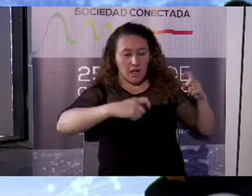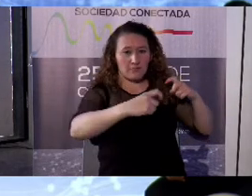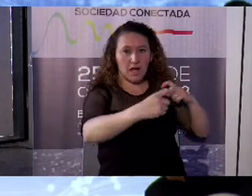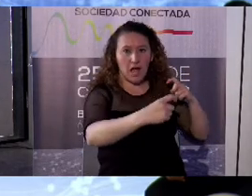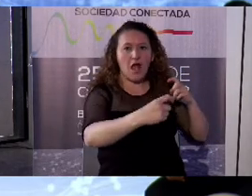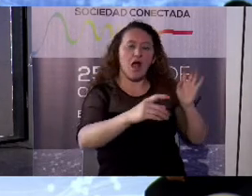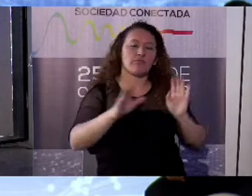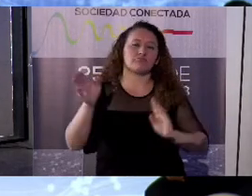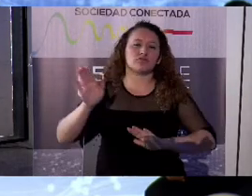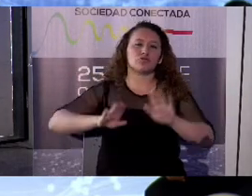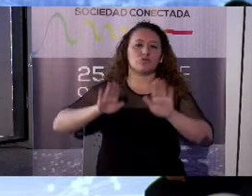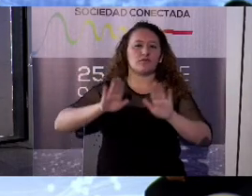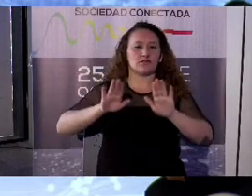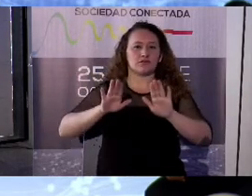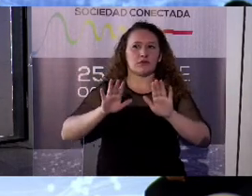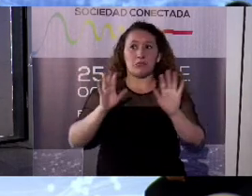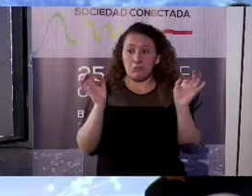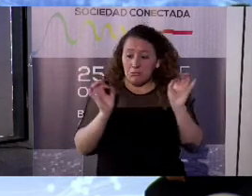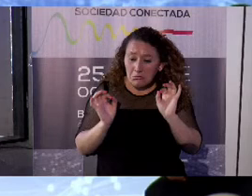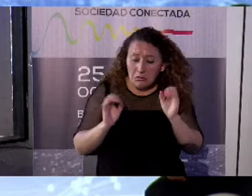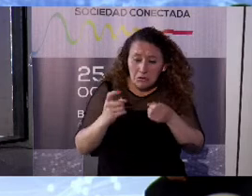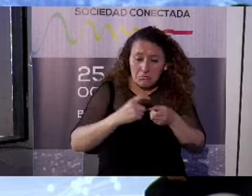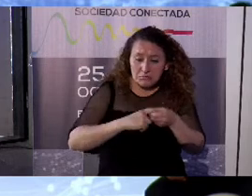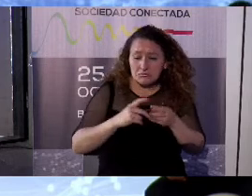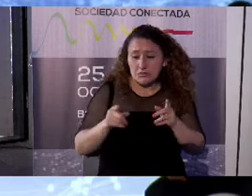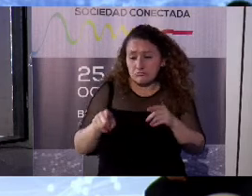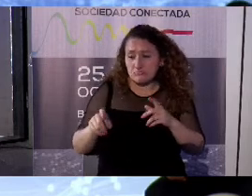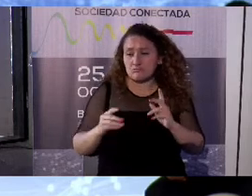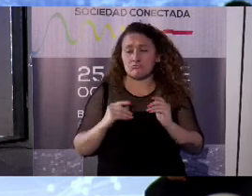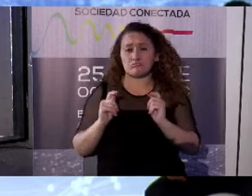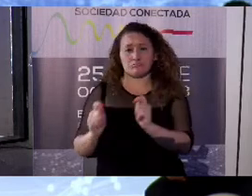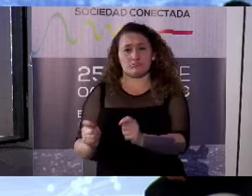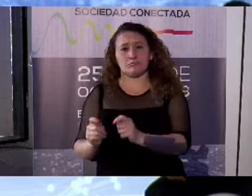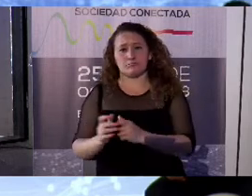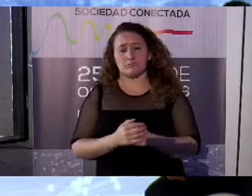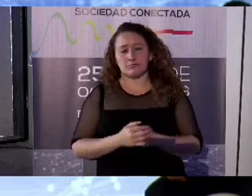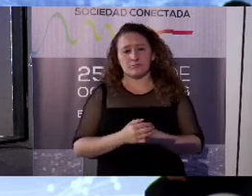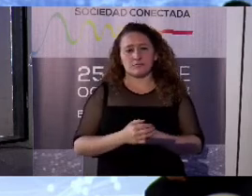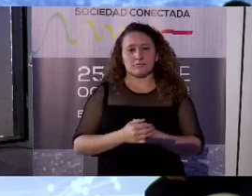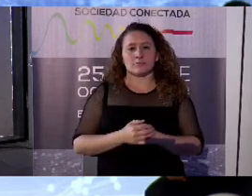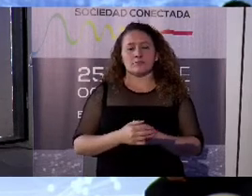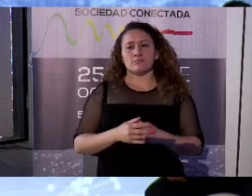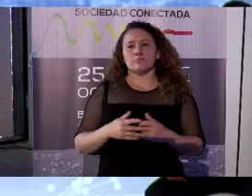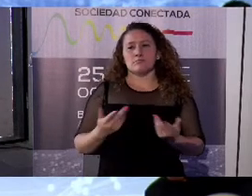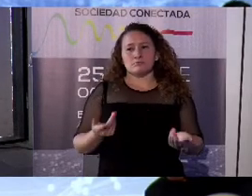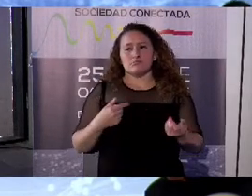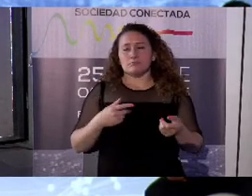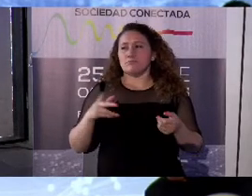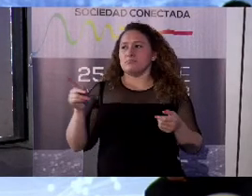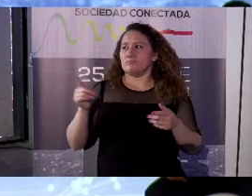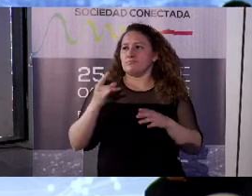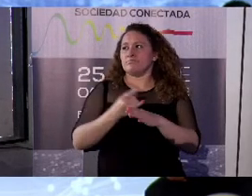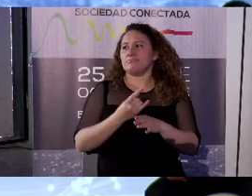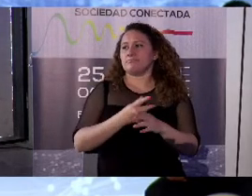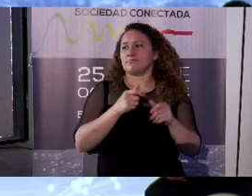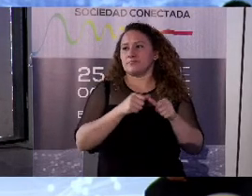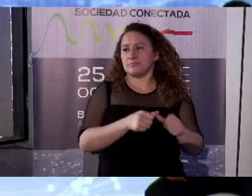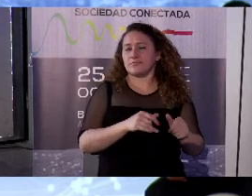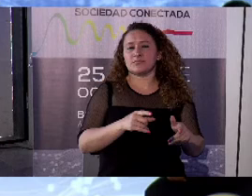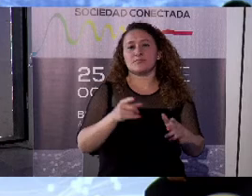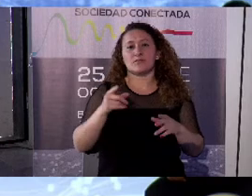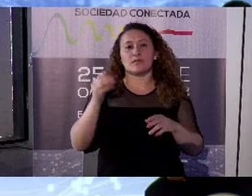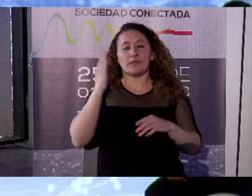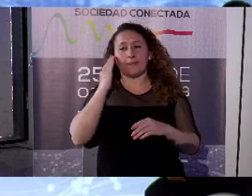atribuir asignar directamente al que la necesite el uso para el prisión de sistemas acceso alambre fijo y móvil de tecnología digital